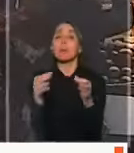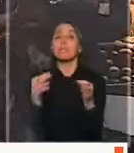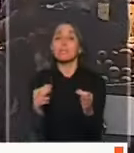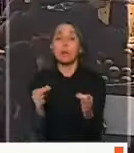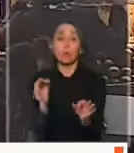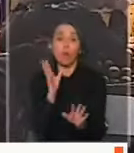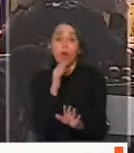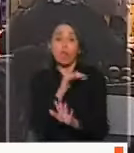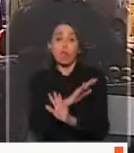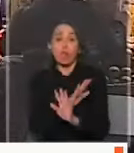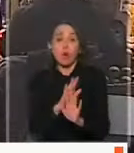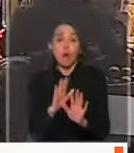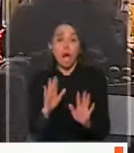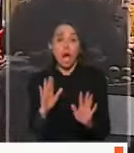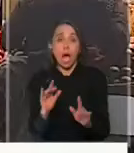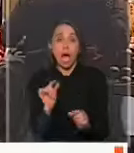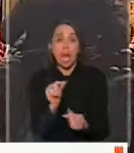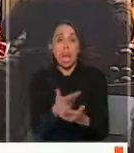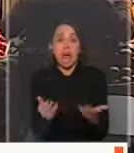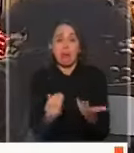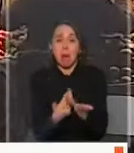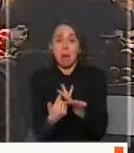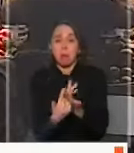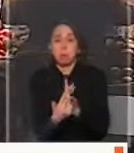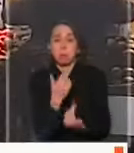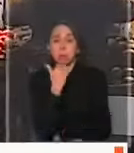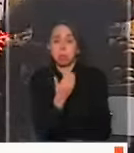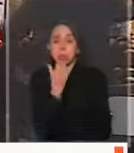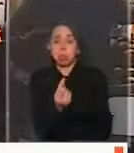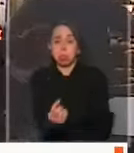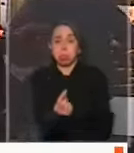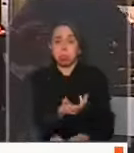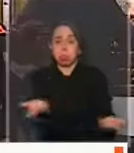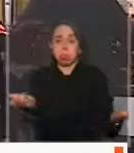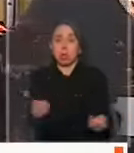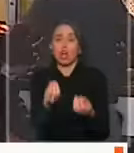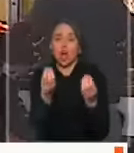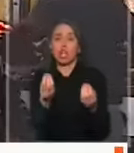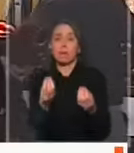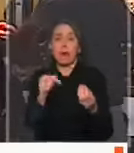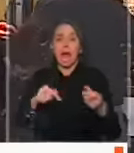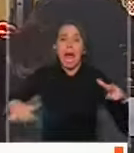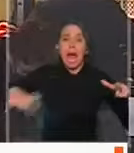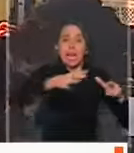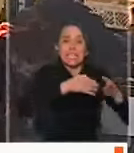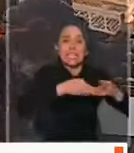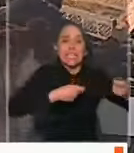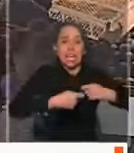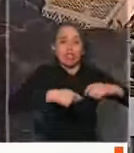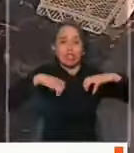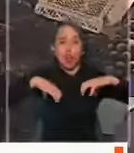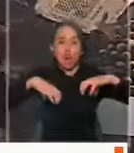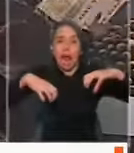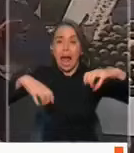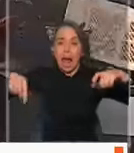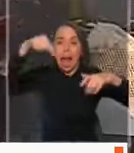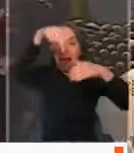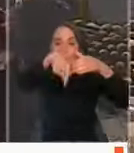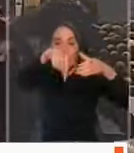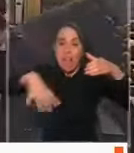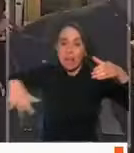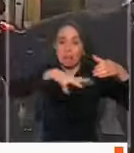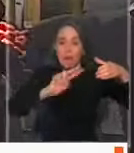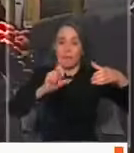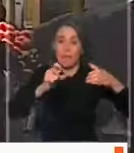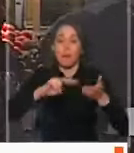tenemos ninguno, son muy menores, son muy marginales lo que ocurre al interior. Pero la problemática mayor